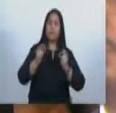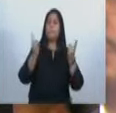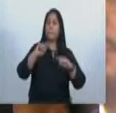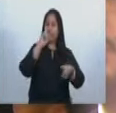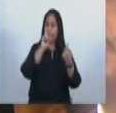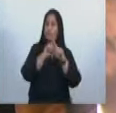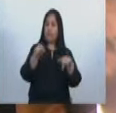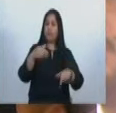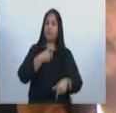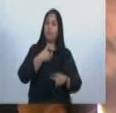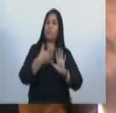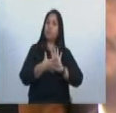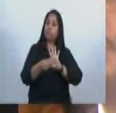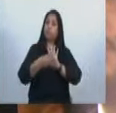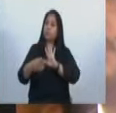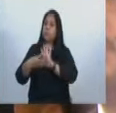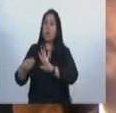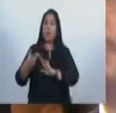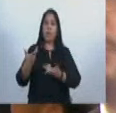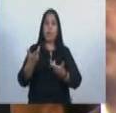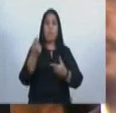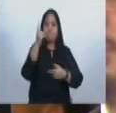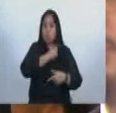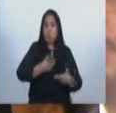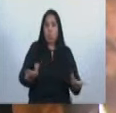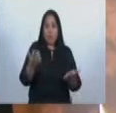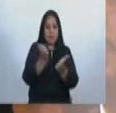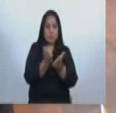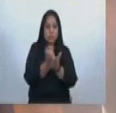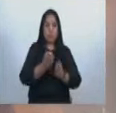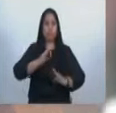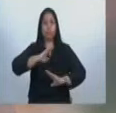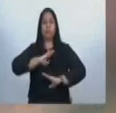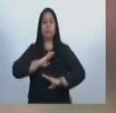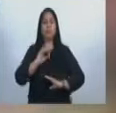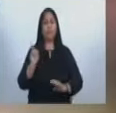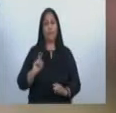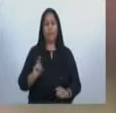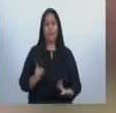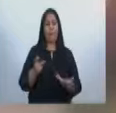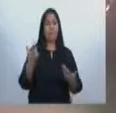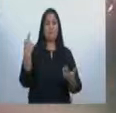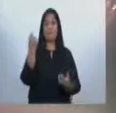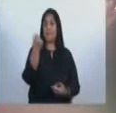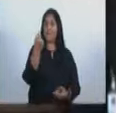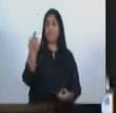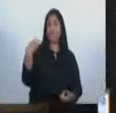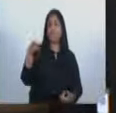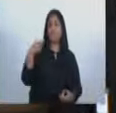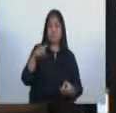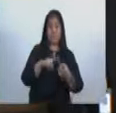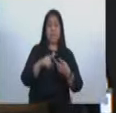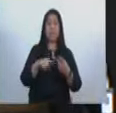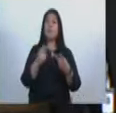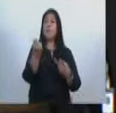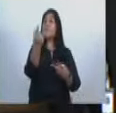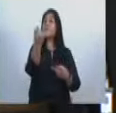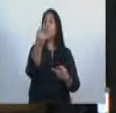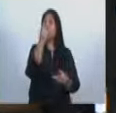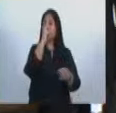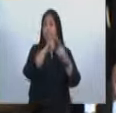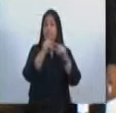tenemos que multiplicar las escuelas Porque no tenemos suficiente número de escuelas ni primarias dejen las primarias todavía